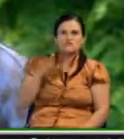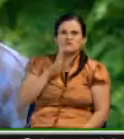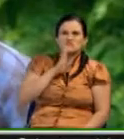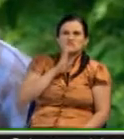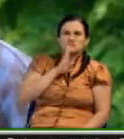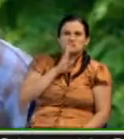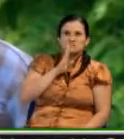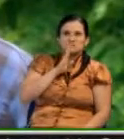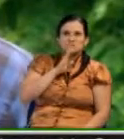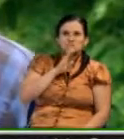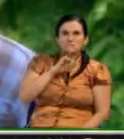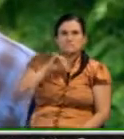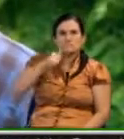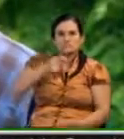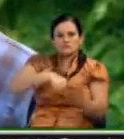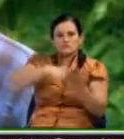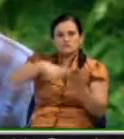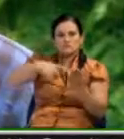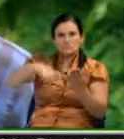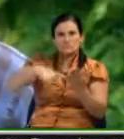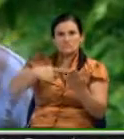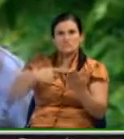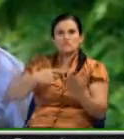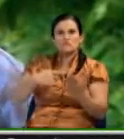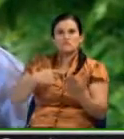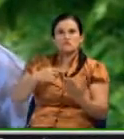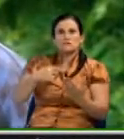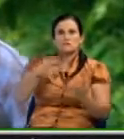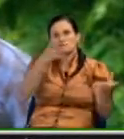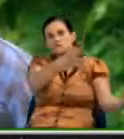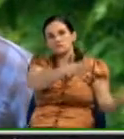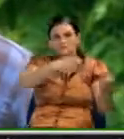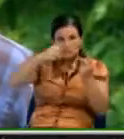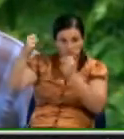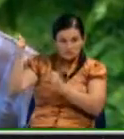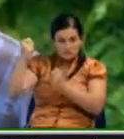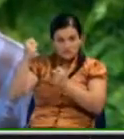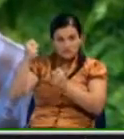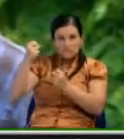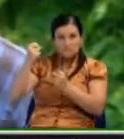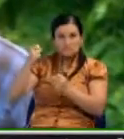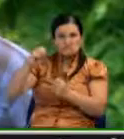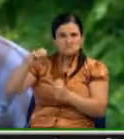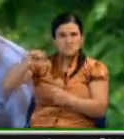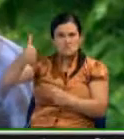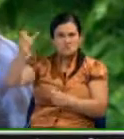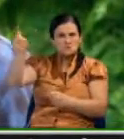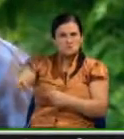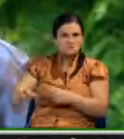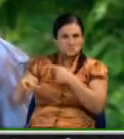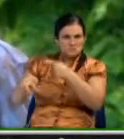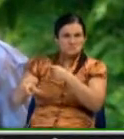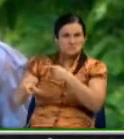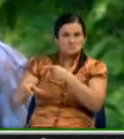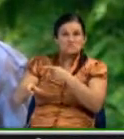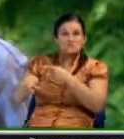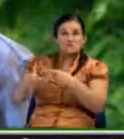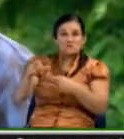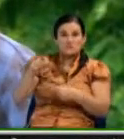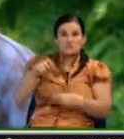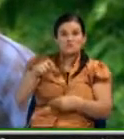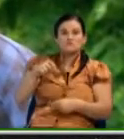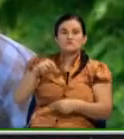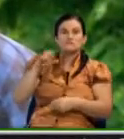un contrato de depósito que hizo el secuestre con una tercera persona y en la que el